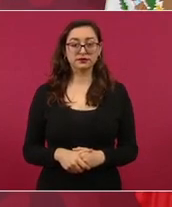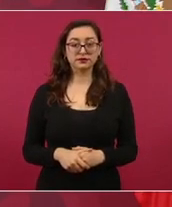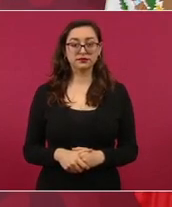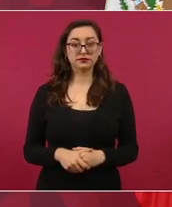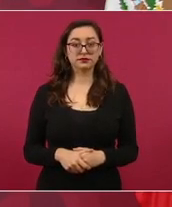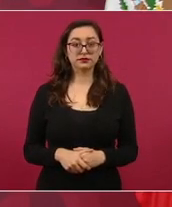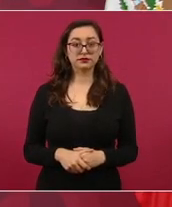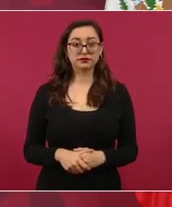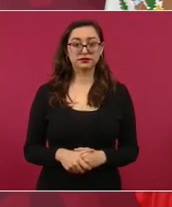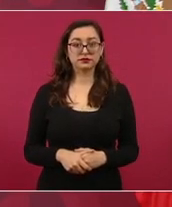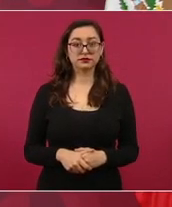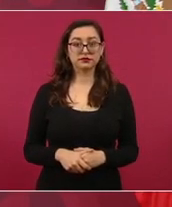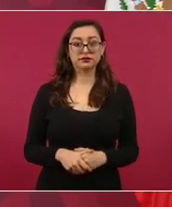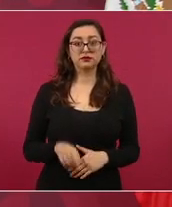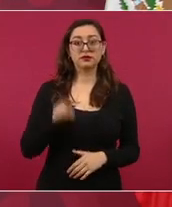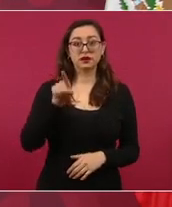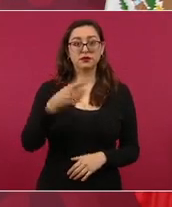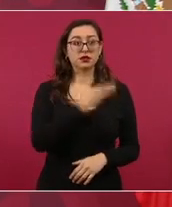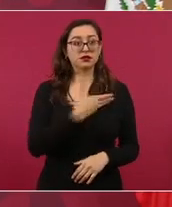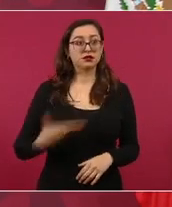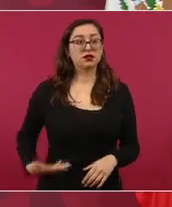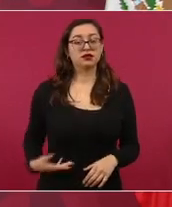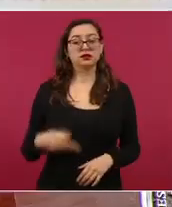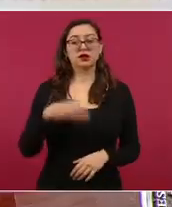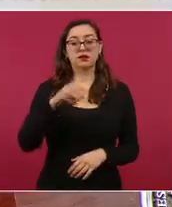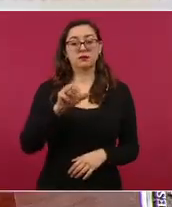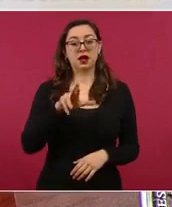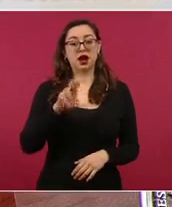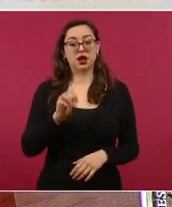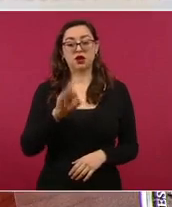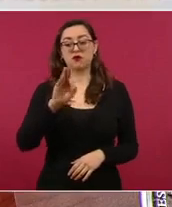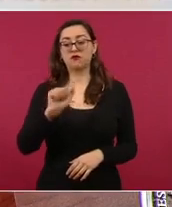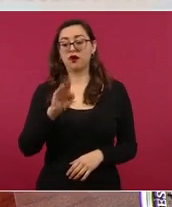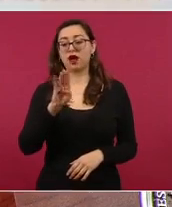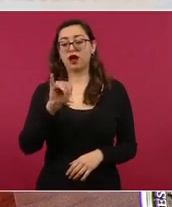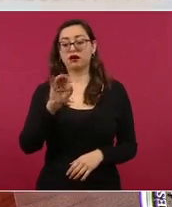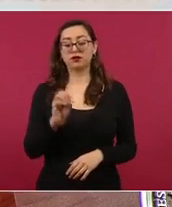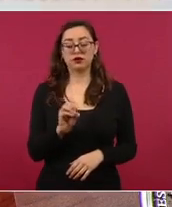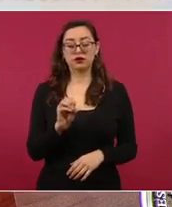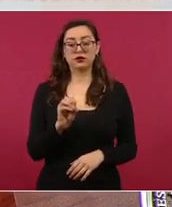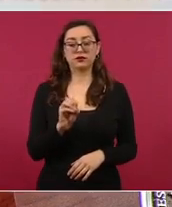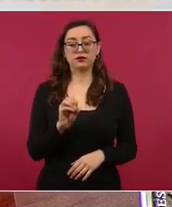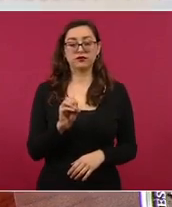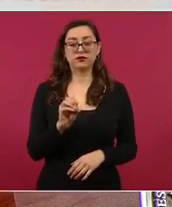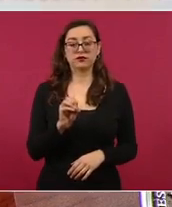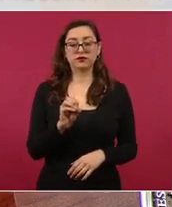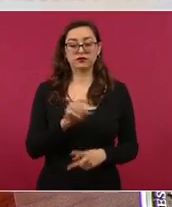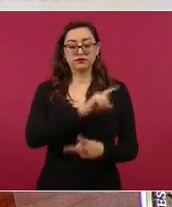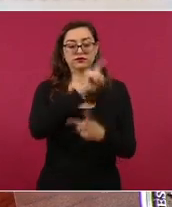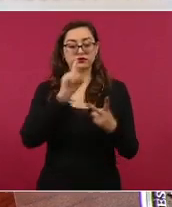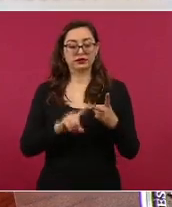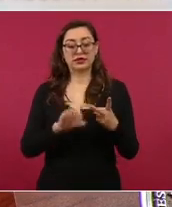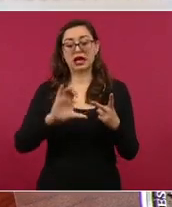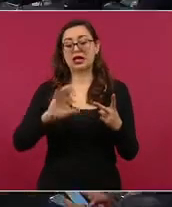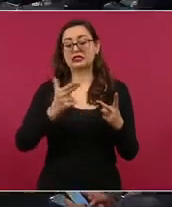Era Manlio Fabio el presidente del Congreso su segundo era